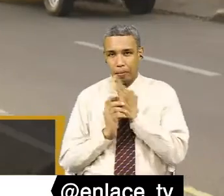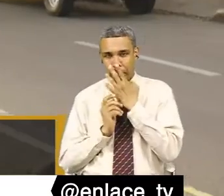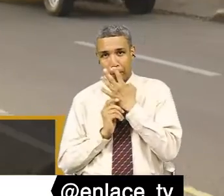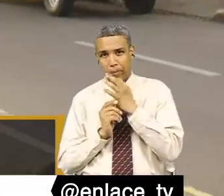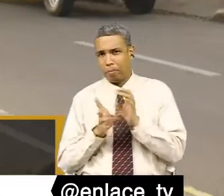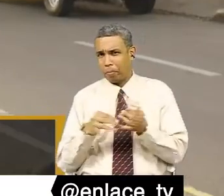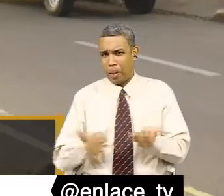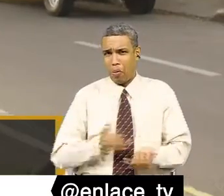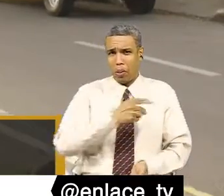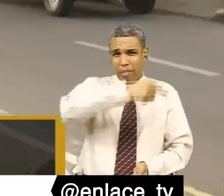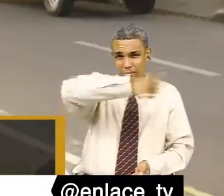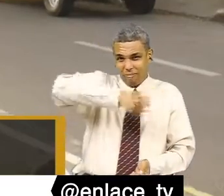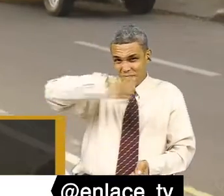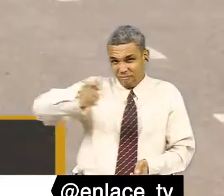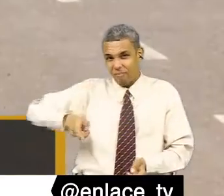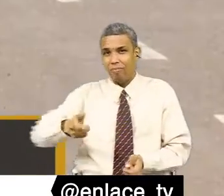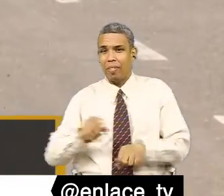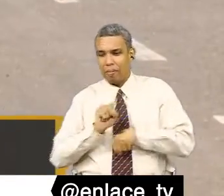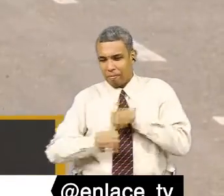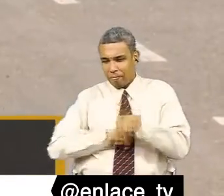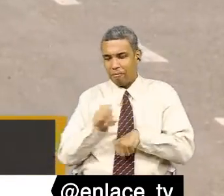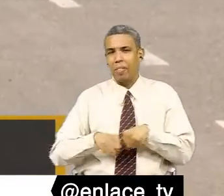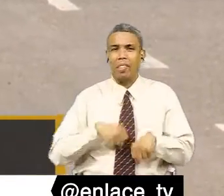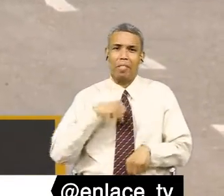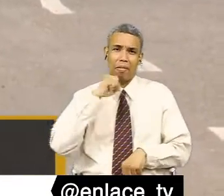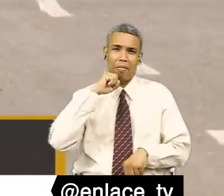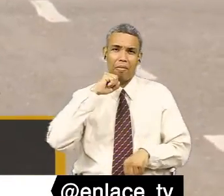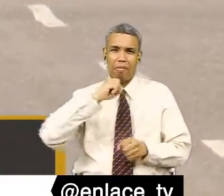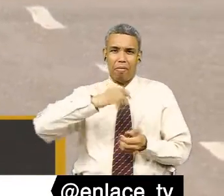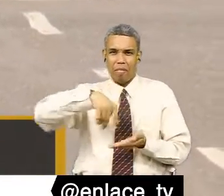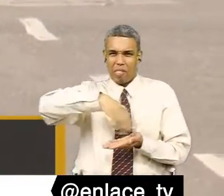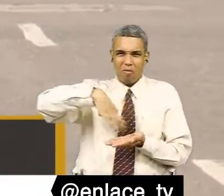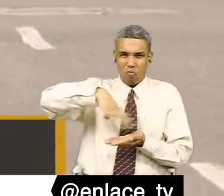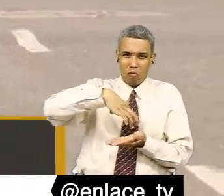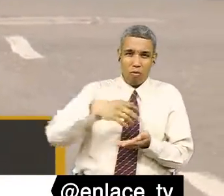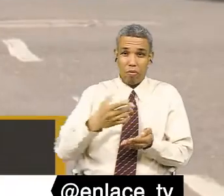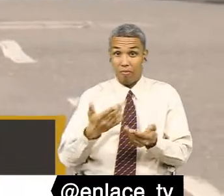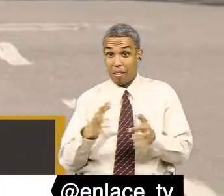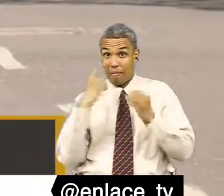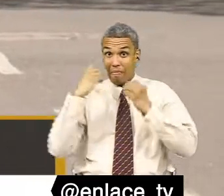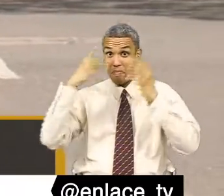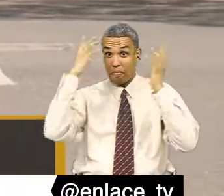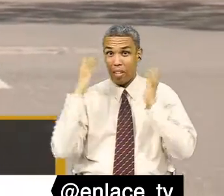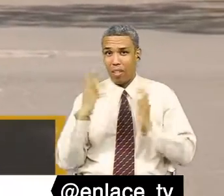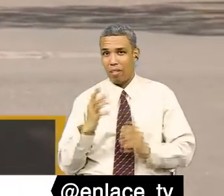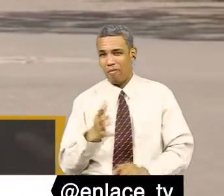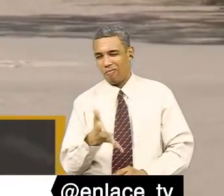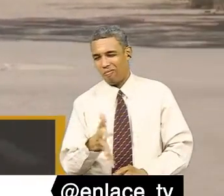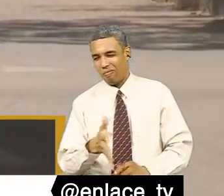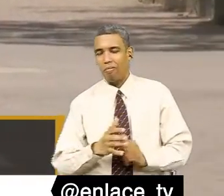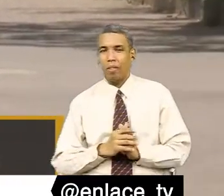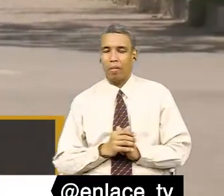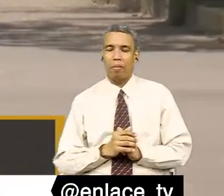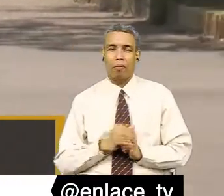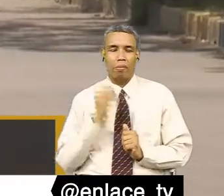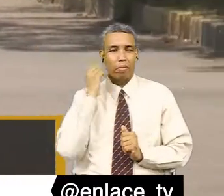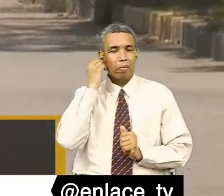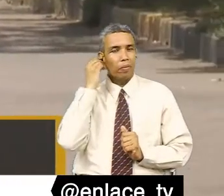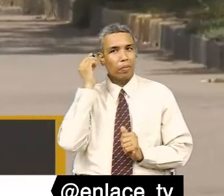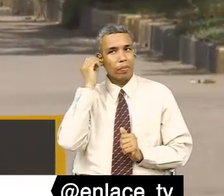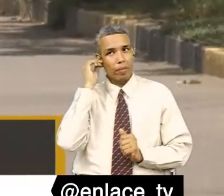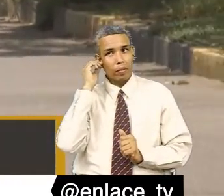Los ciclistas que representan, digamos, a Santander están en algunos equipos fuera de Santander. En